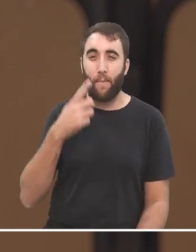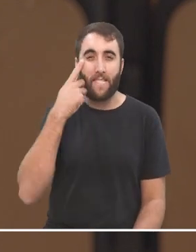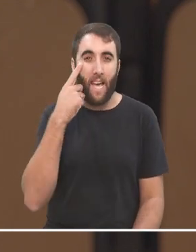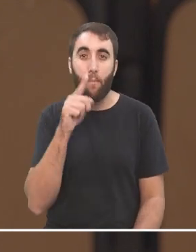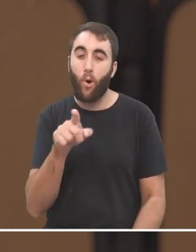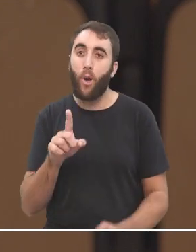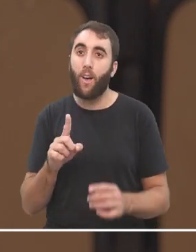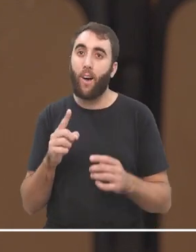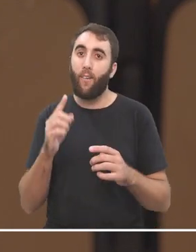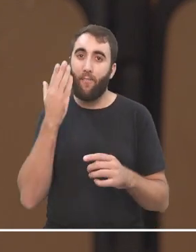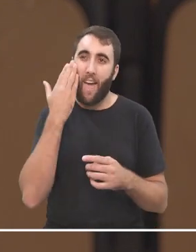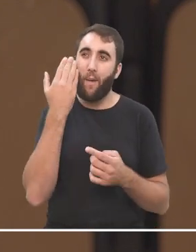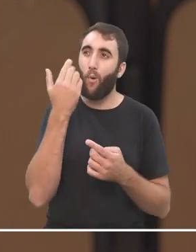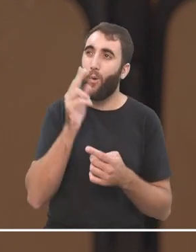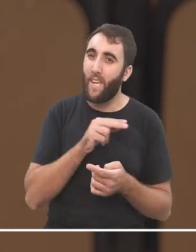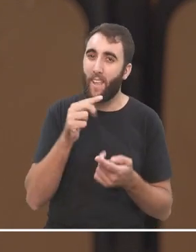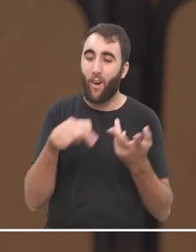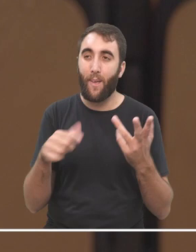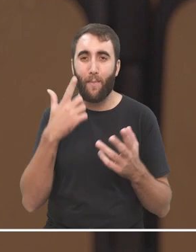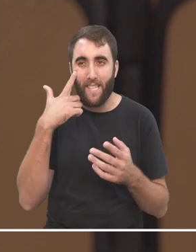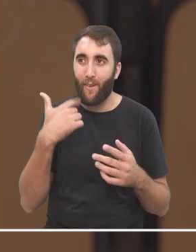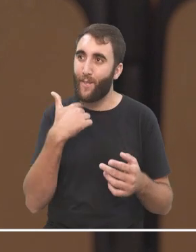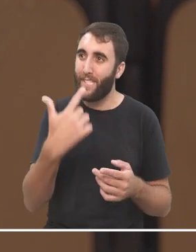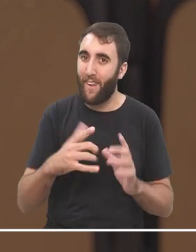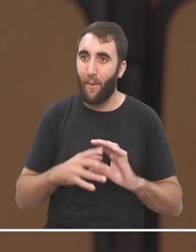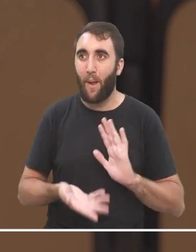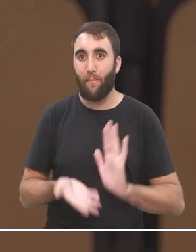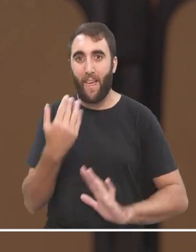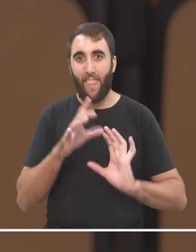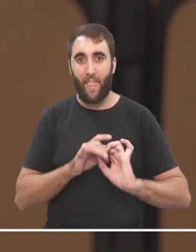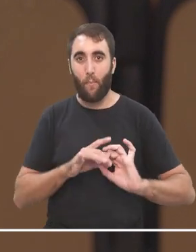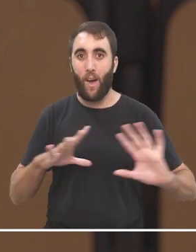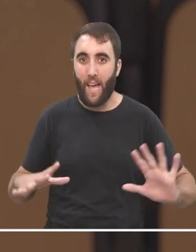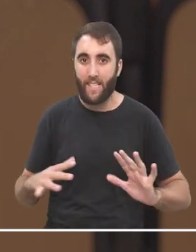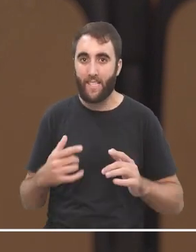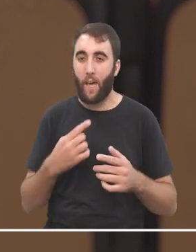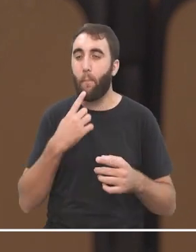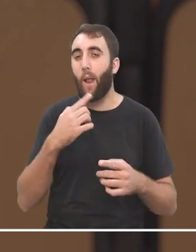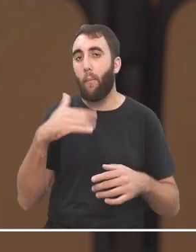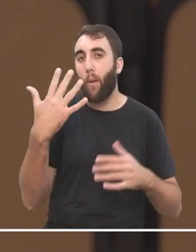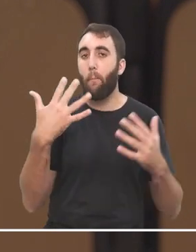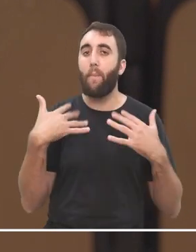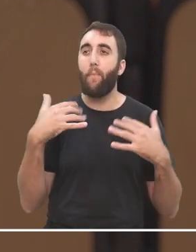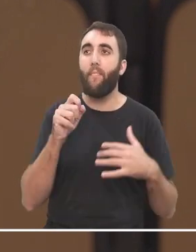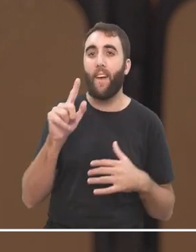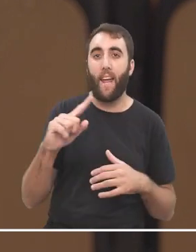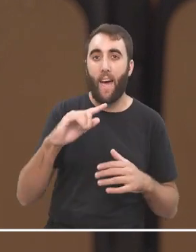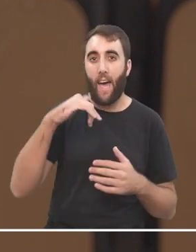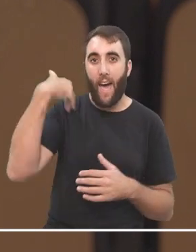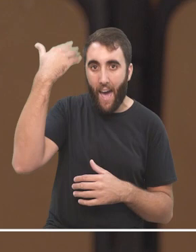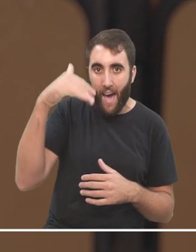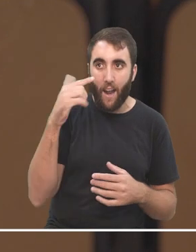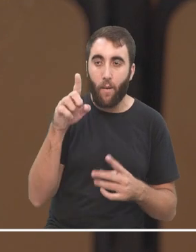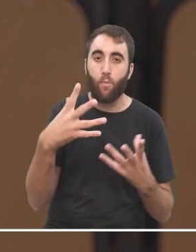eran democratizantes. Durante procesos como por ejemplo la primavera árabe, muchas de estas